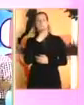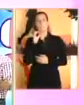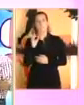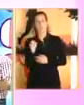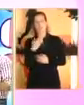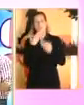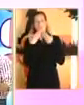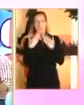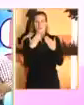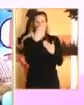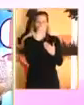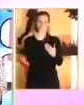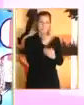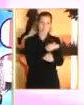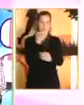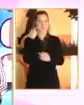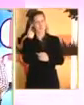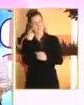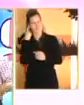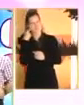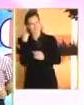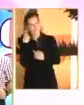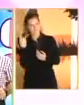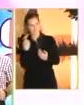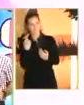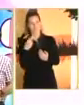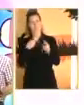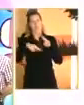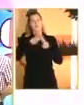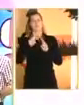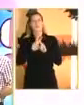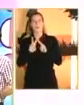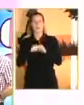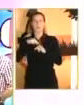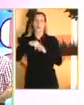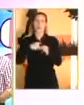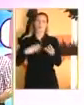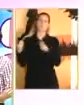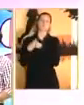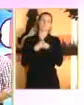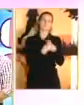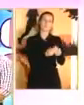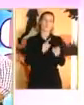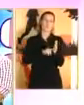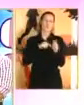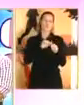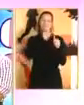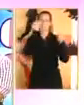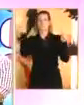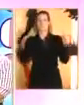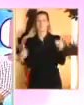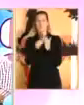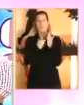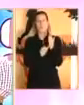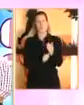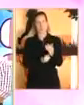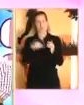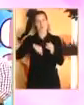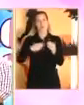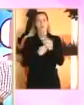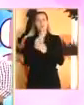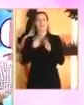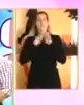intérpretes de lengua de signos de Aspas Valladolid, que han estado hoy con nosotros durante todo el programa, una hora y media, en este Día Mundial de las Personas